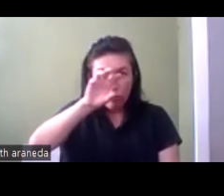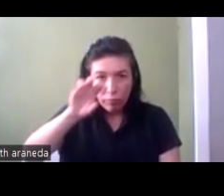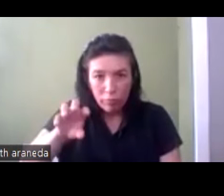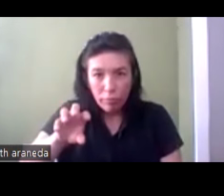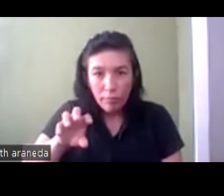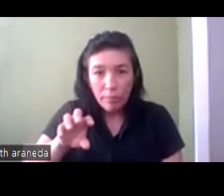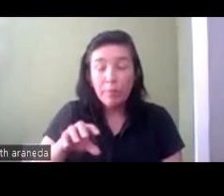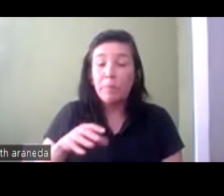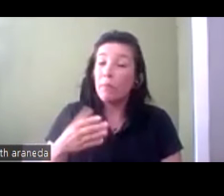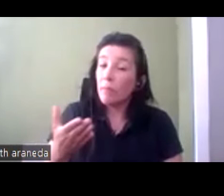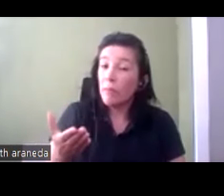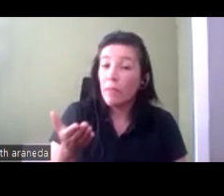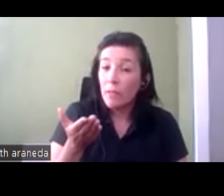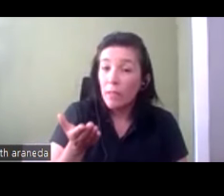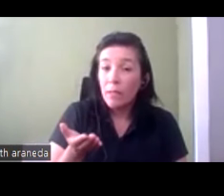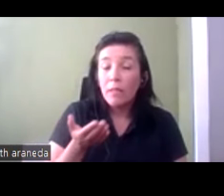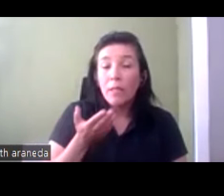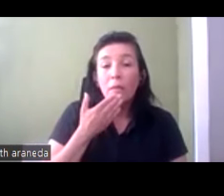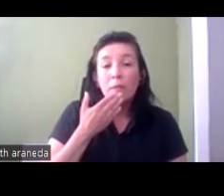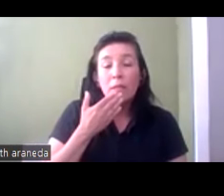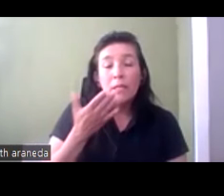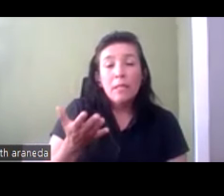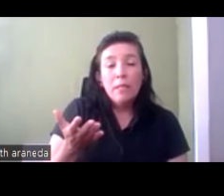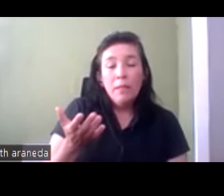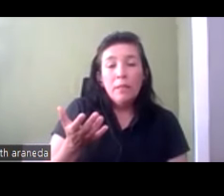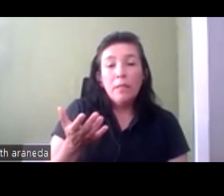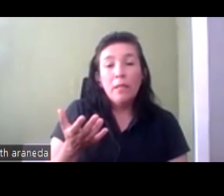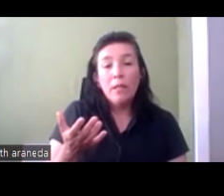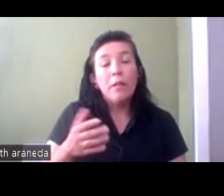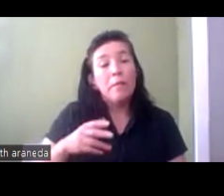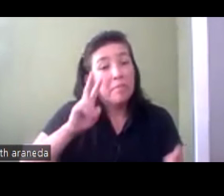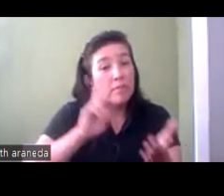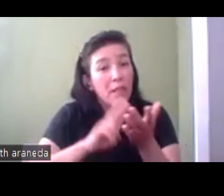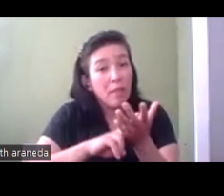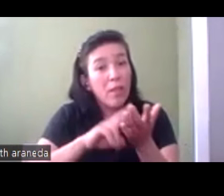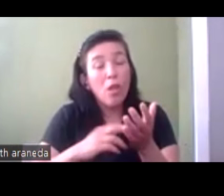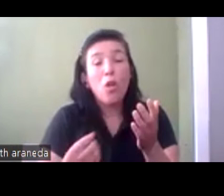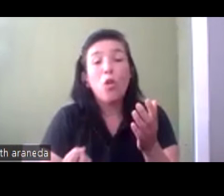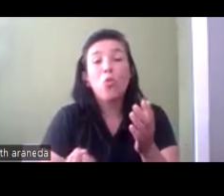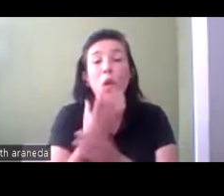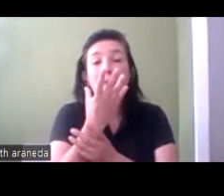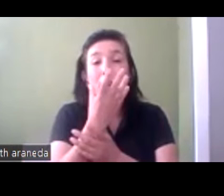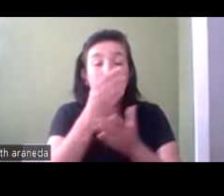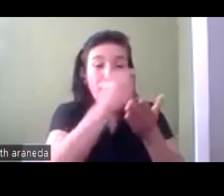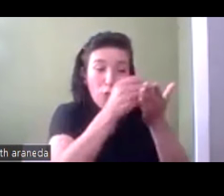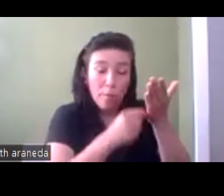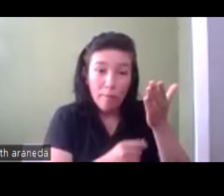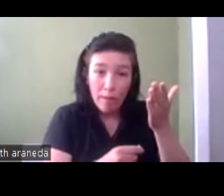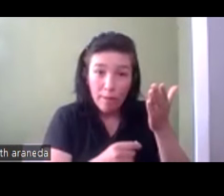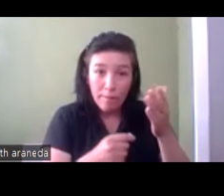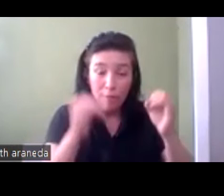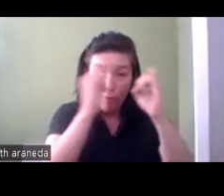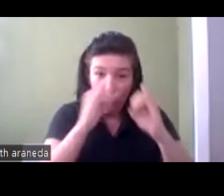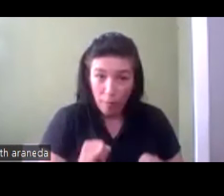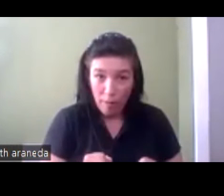Y con esto también queremos decir que si bien hay inclusión de nuevos patrones decorativos en la alfarería